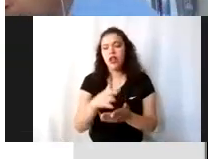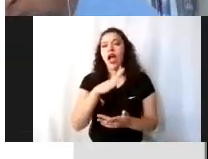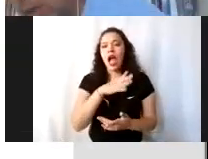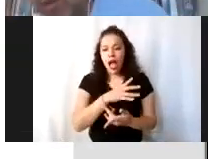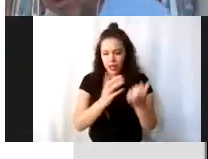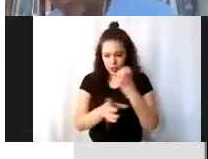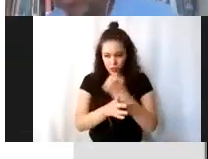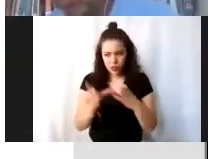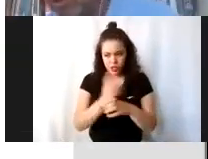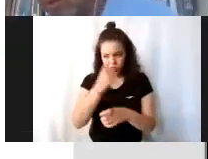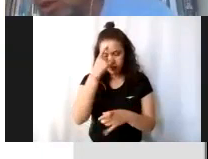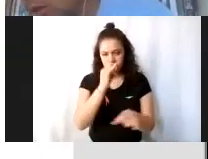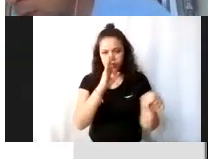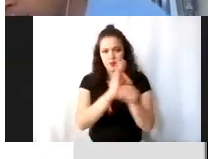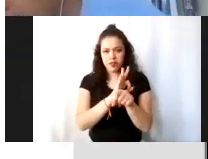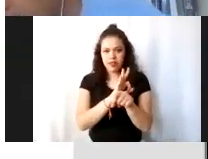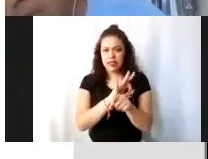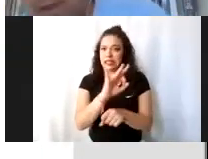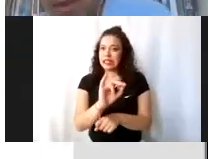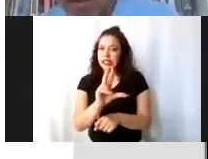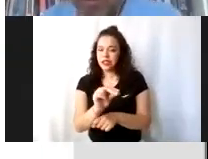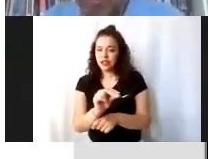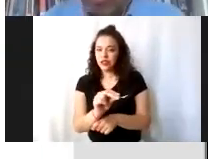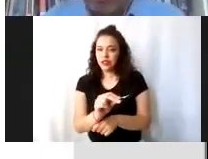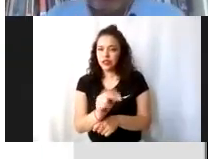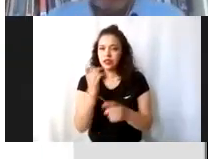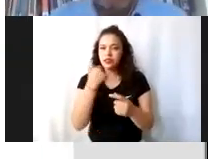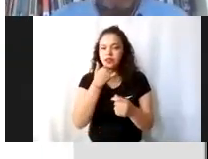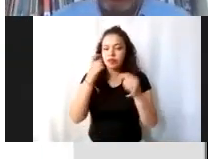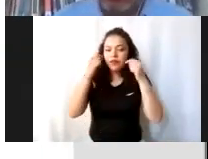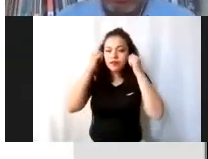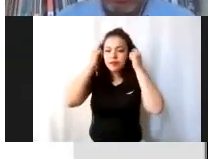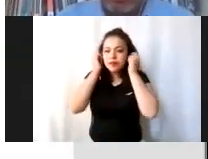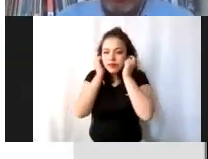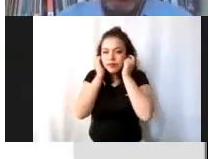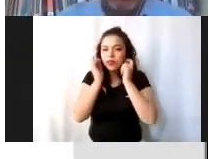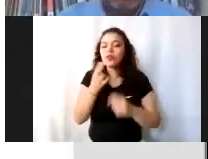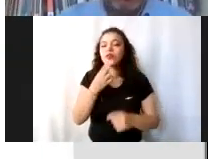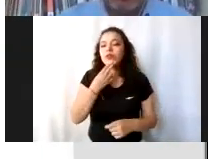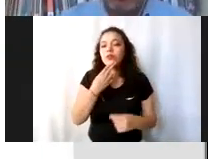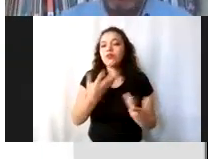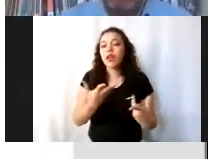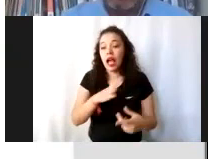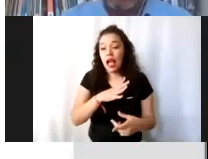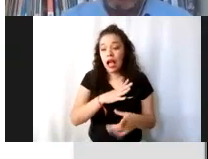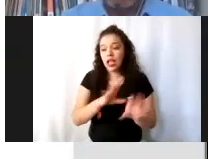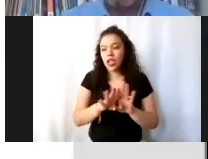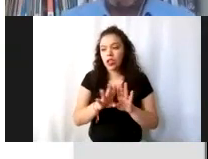la protección de los mismos. Me estoy poniendo los audífonos. Establece excepciones a la...